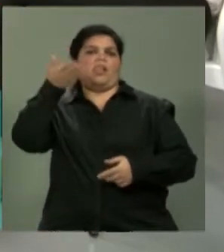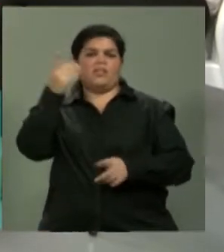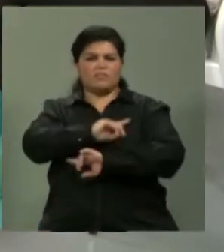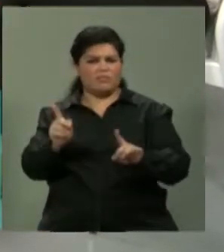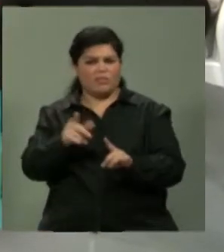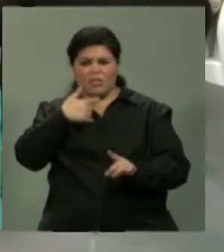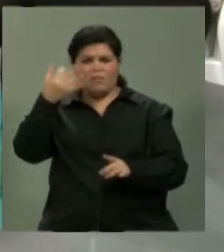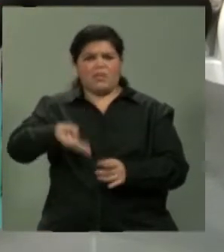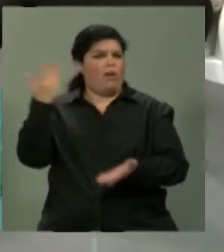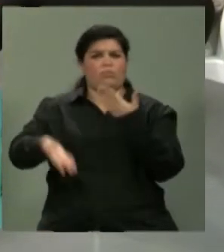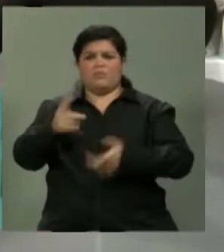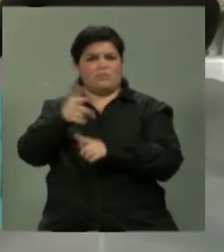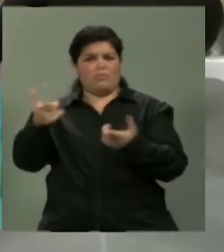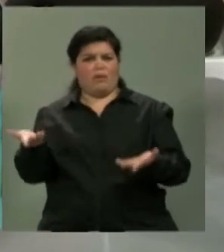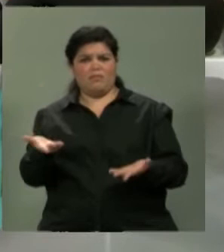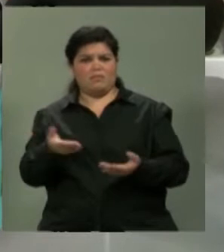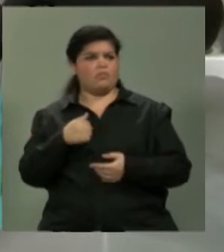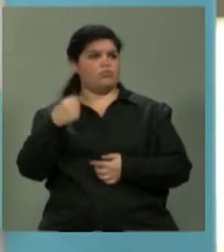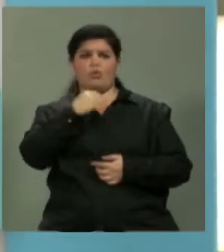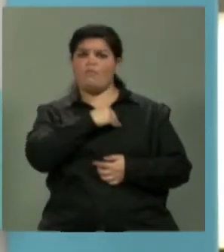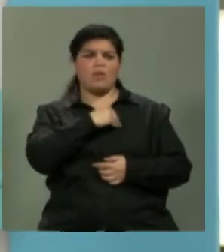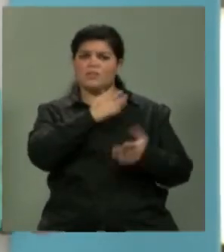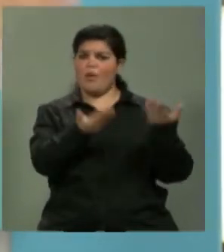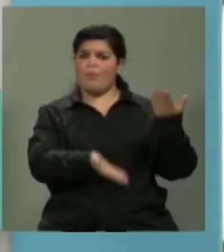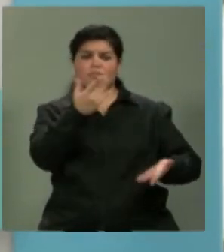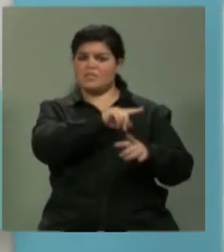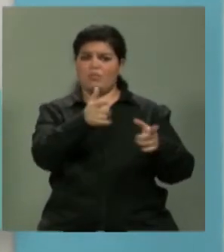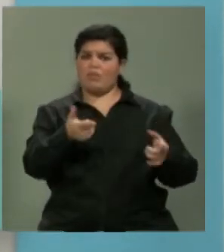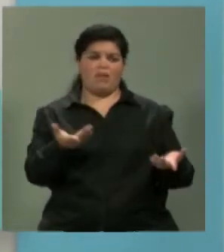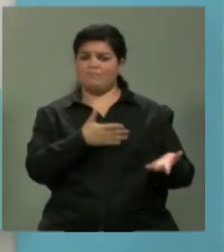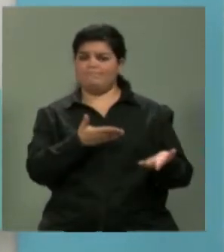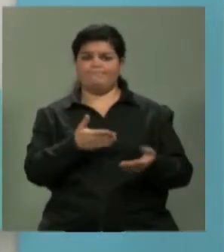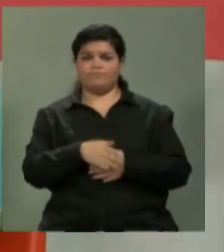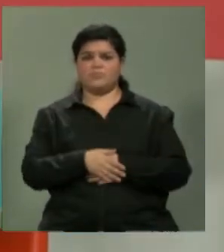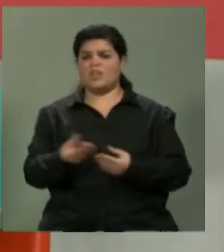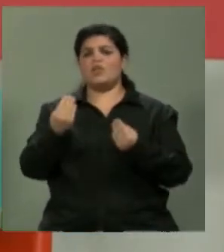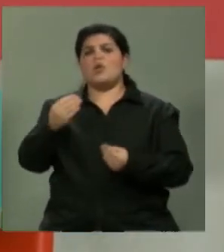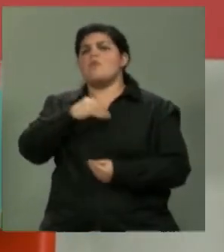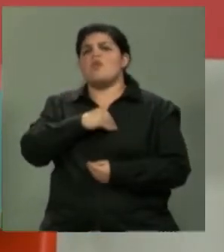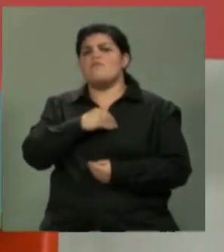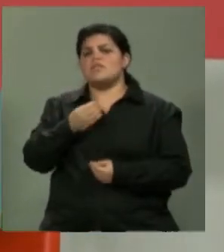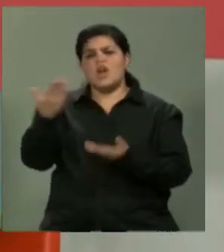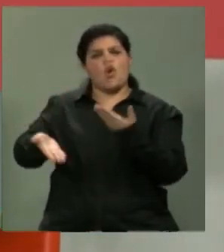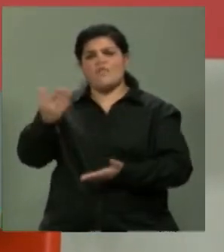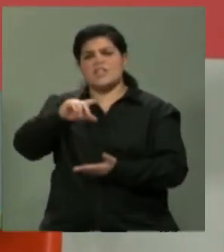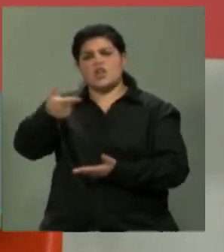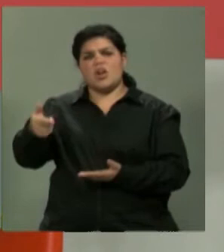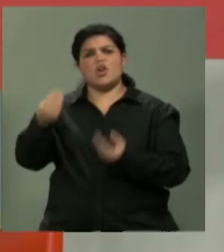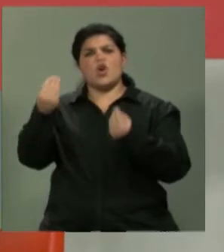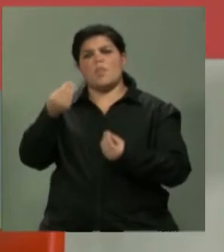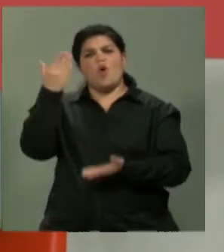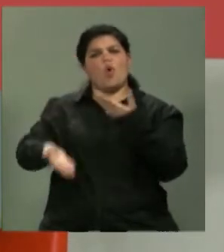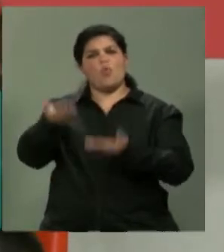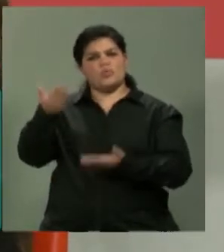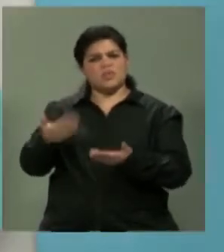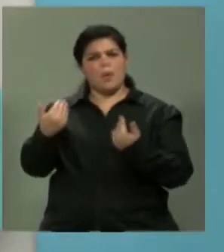injusticia que... No creo en la justicia, soy un escéptico total. 10 veces más que... ¿Cómo va a creer entonces que si no cree en la justicia, qué justicia va a haber a